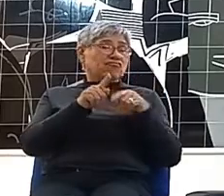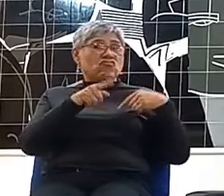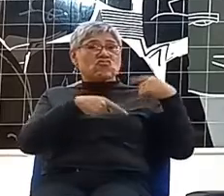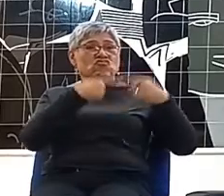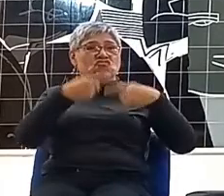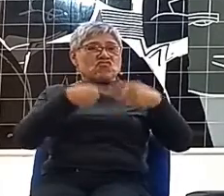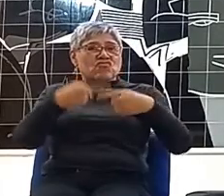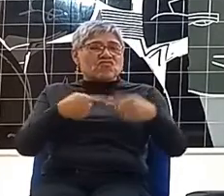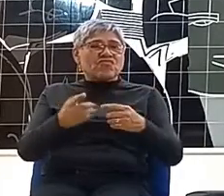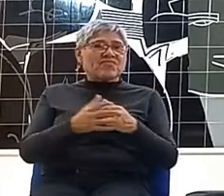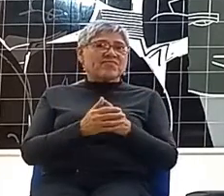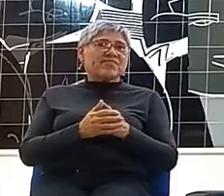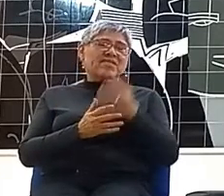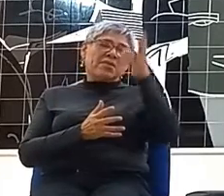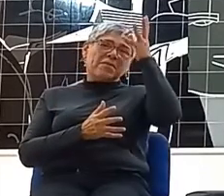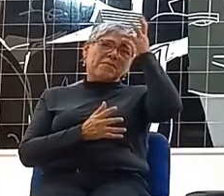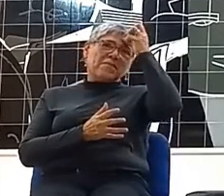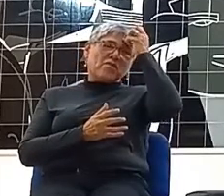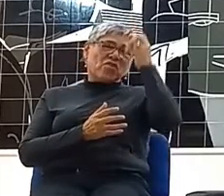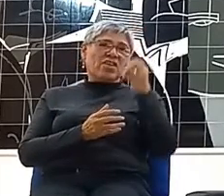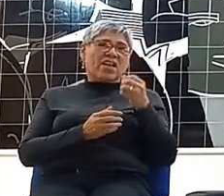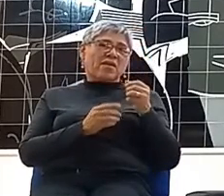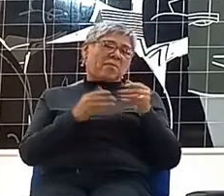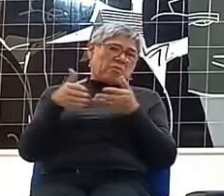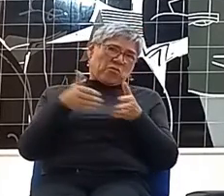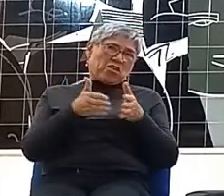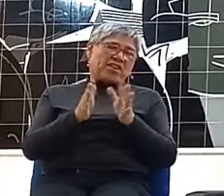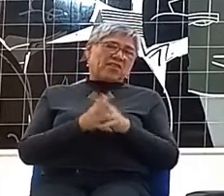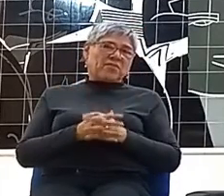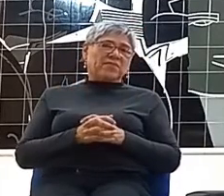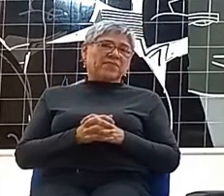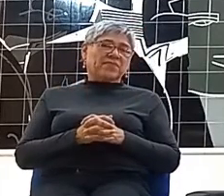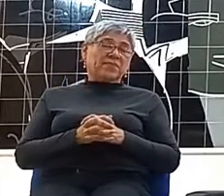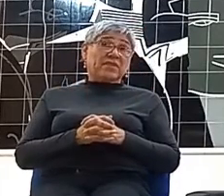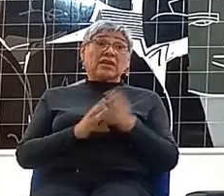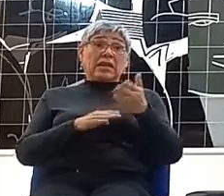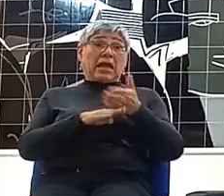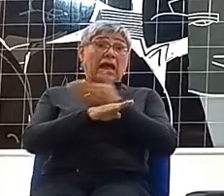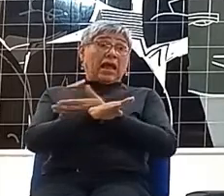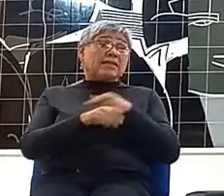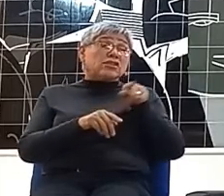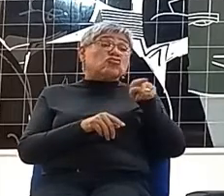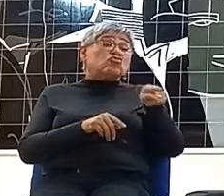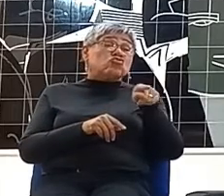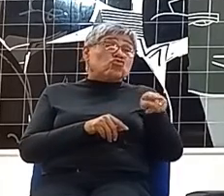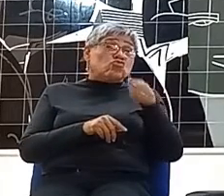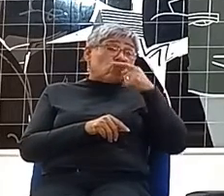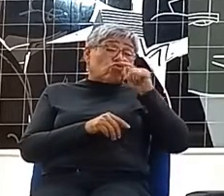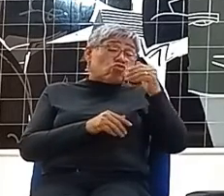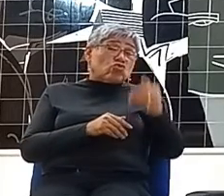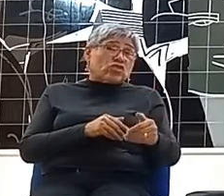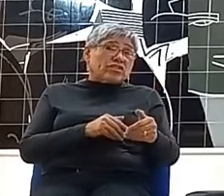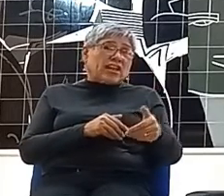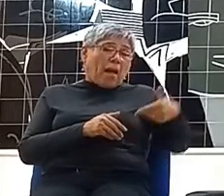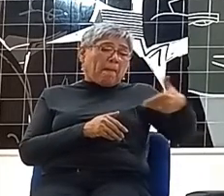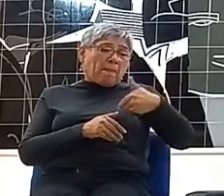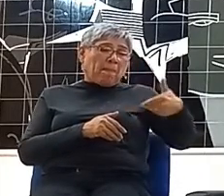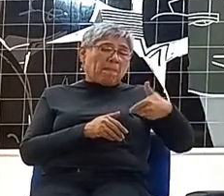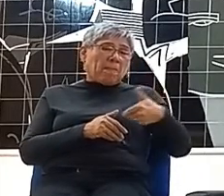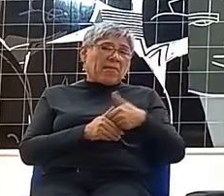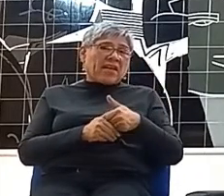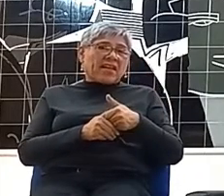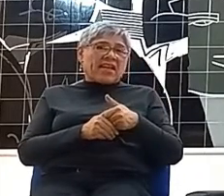fluido alguno de memoria por el río. Antes que tú, pequeña niña, que reclamas el sol y